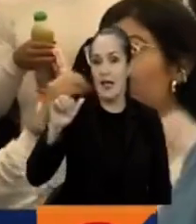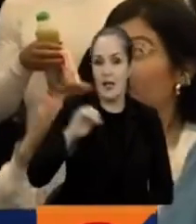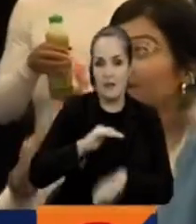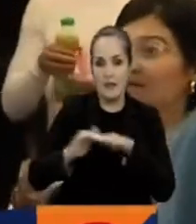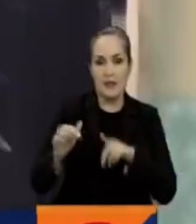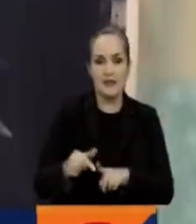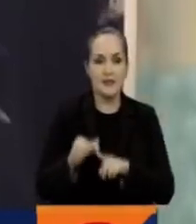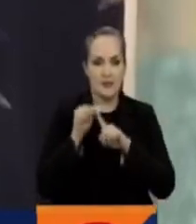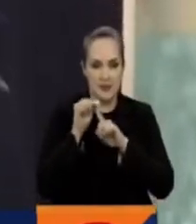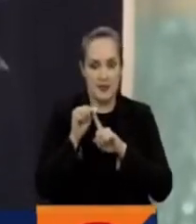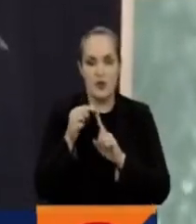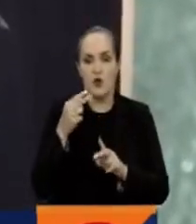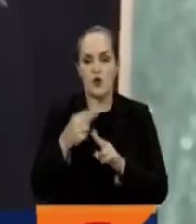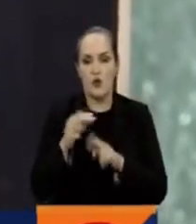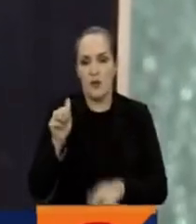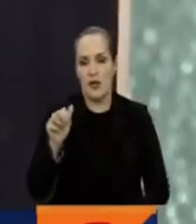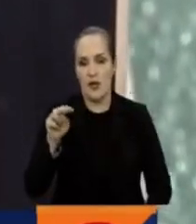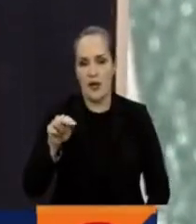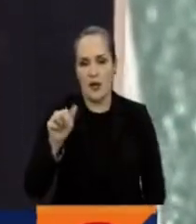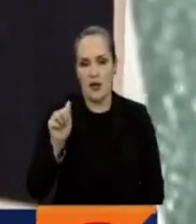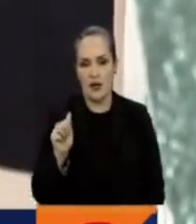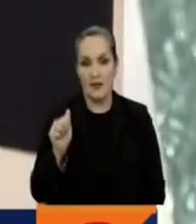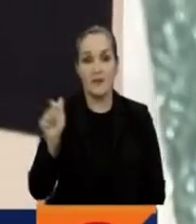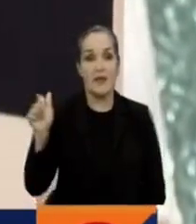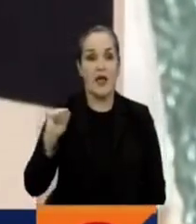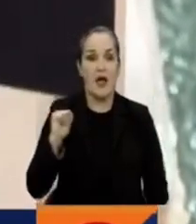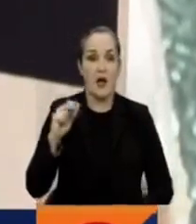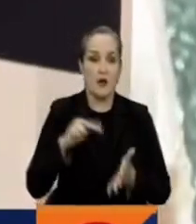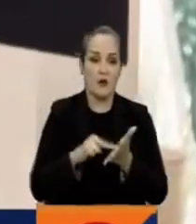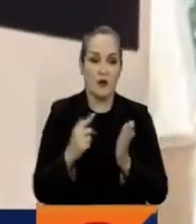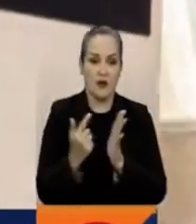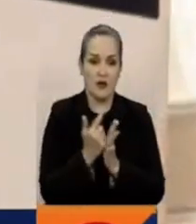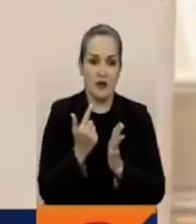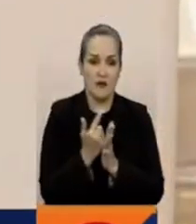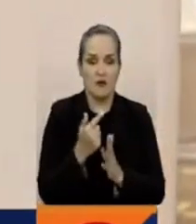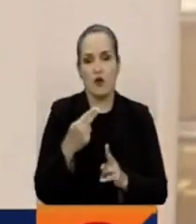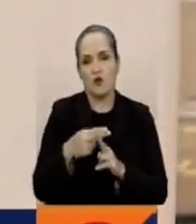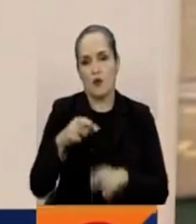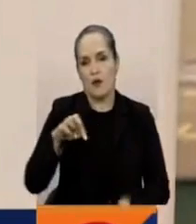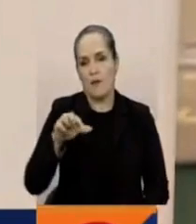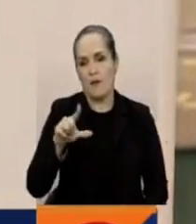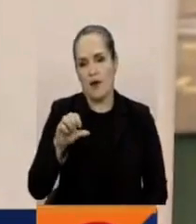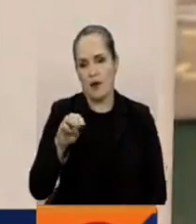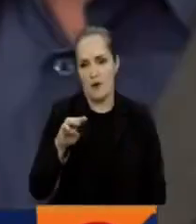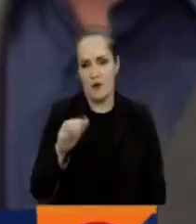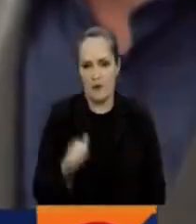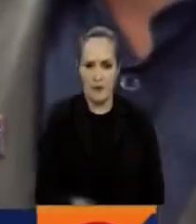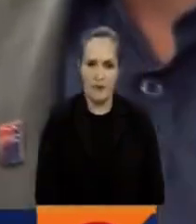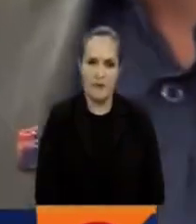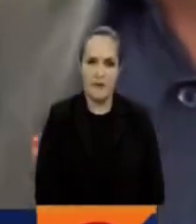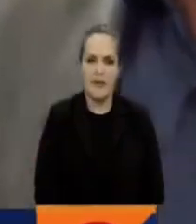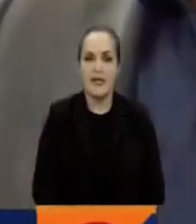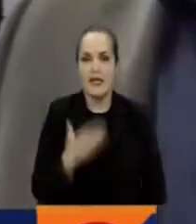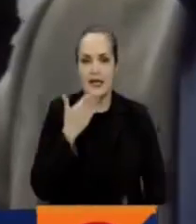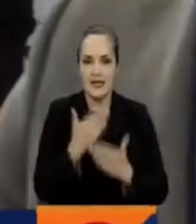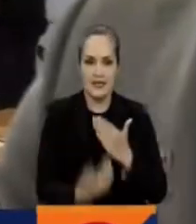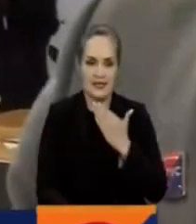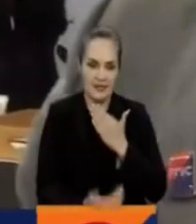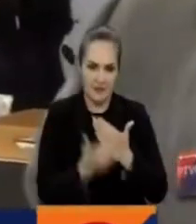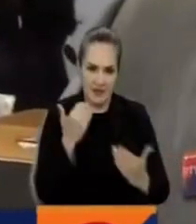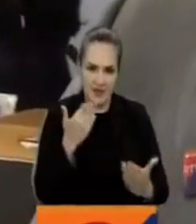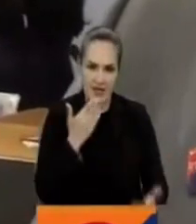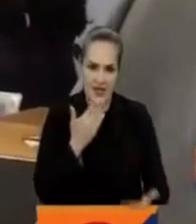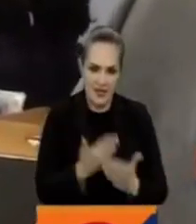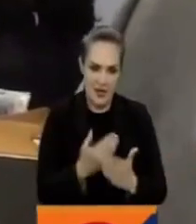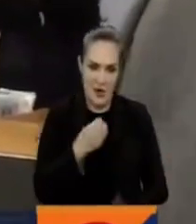muy especial. Ella es Ana Restrepo, la escritora del libro Paloma. Hola, no, muchísimas gracias por invitarme, muchísimas gracias por darle